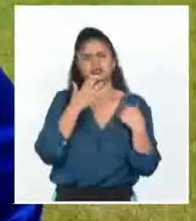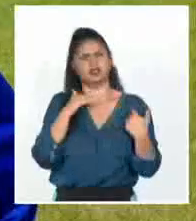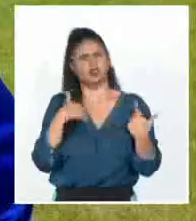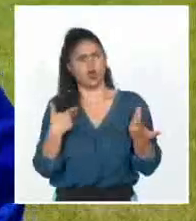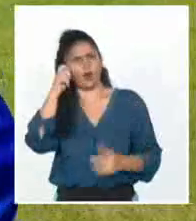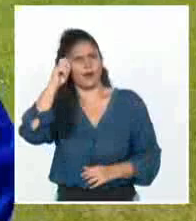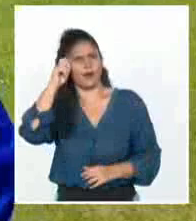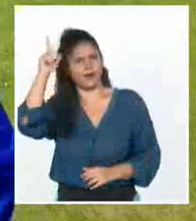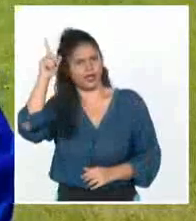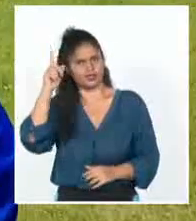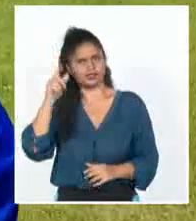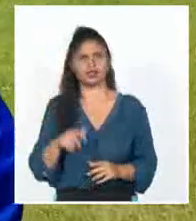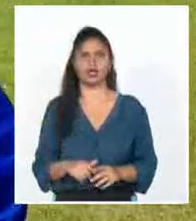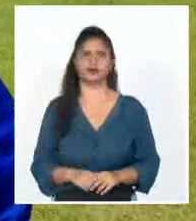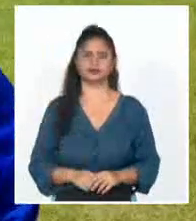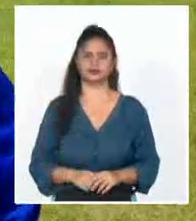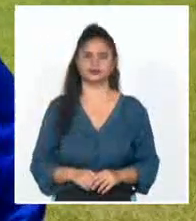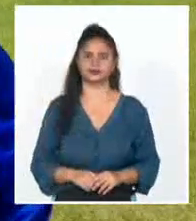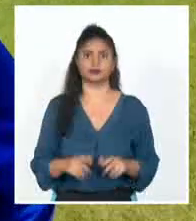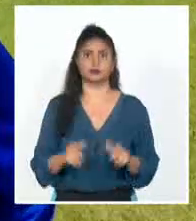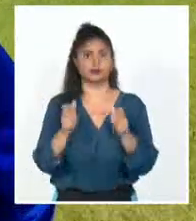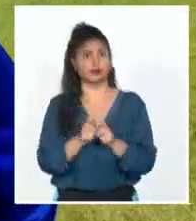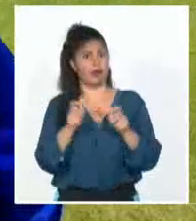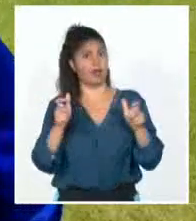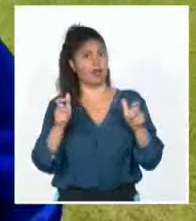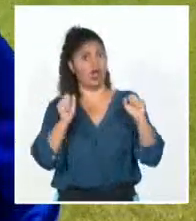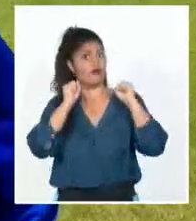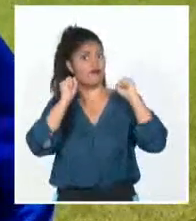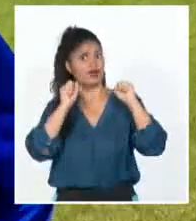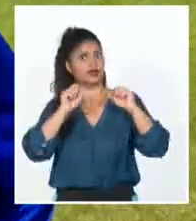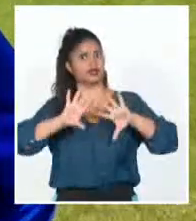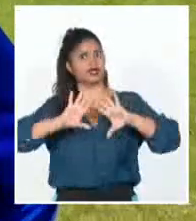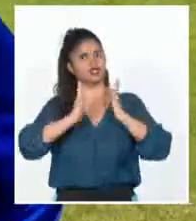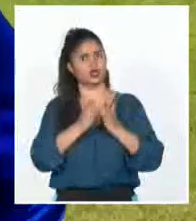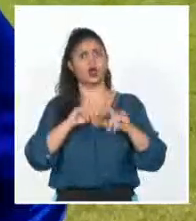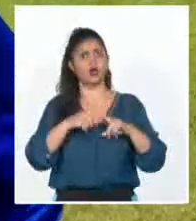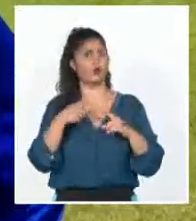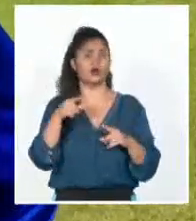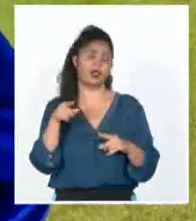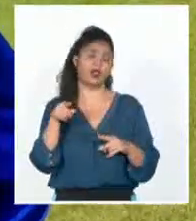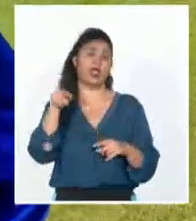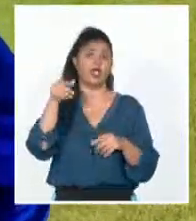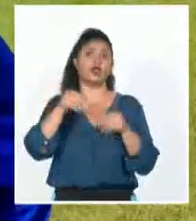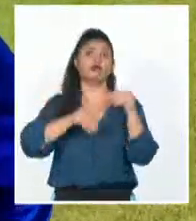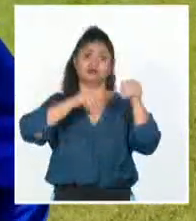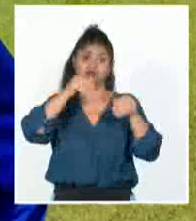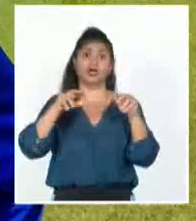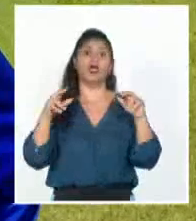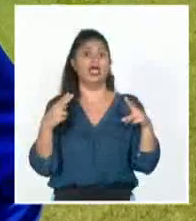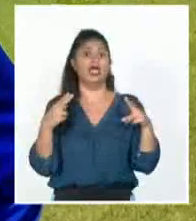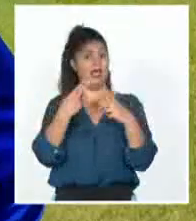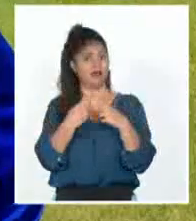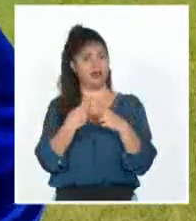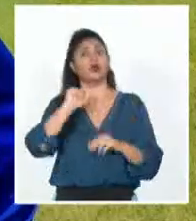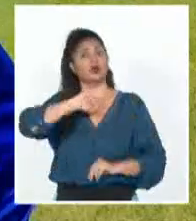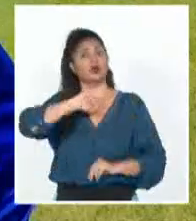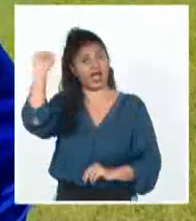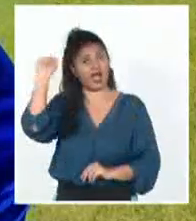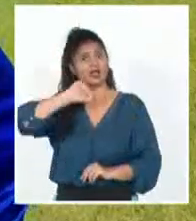los rivales, la mayoría, todos son fuertes porque ya ellos clasificaron para estar en este evento aquí y son